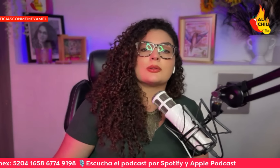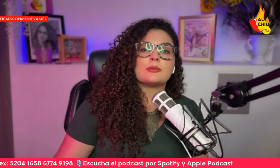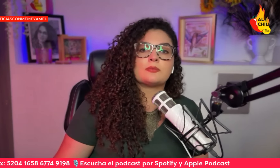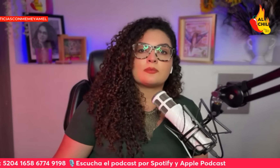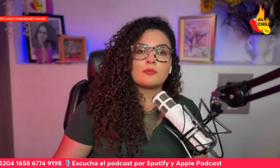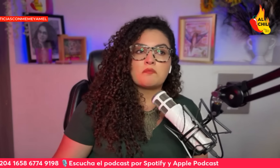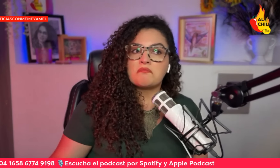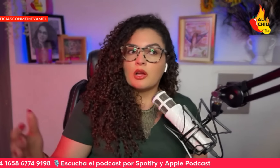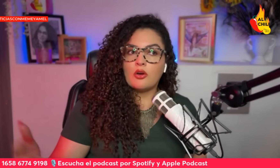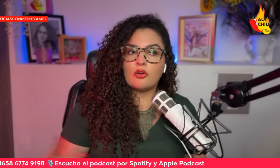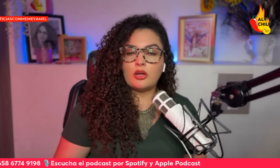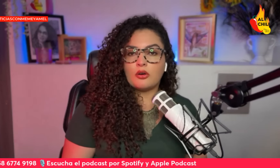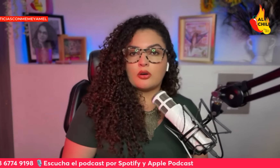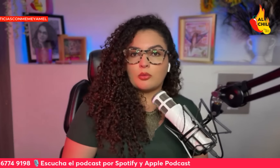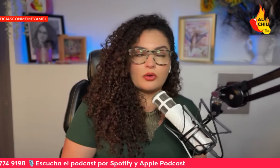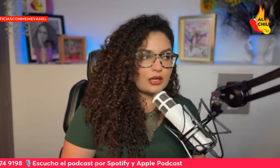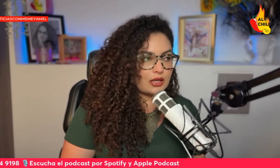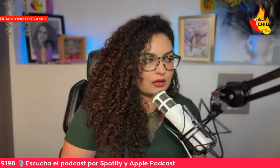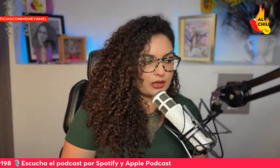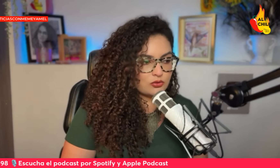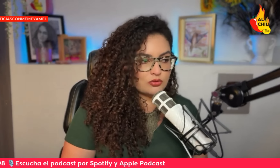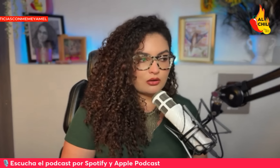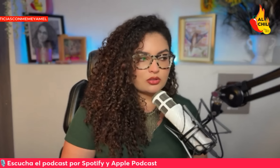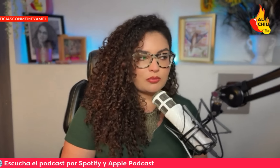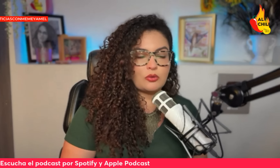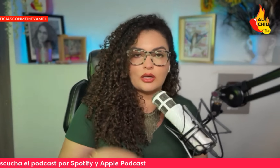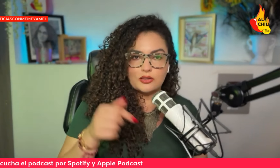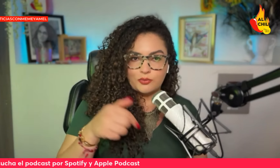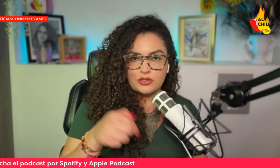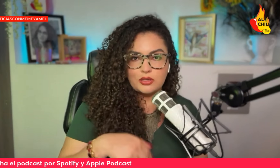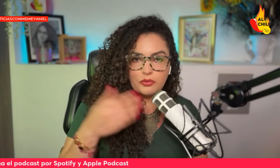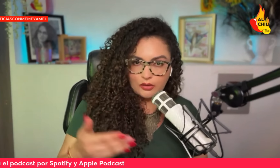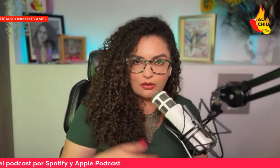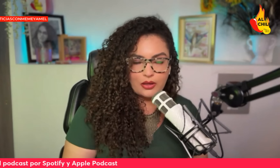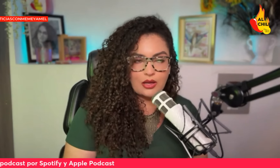derecho. Lo digo como lo dije en el Versus, que los invito a que